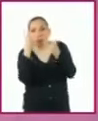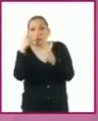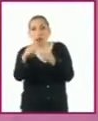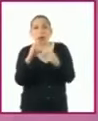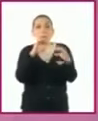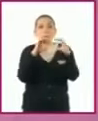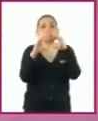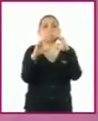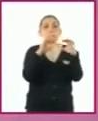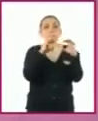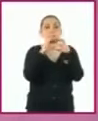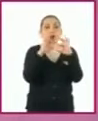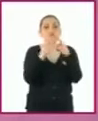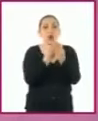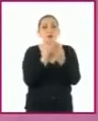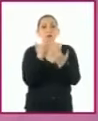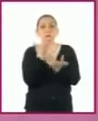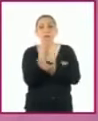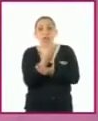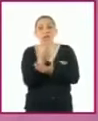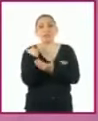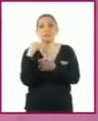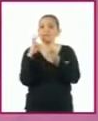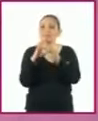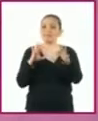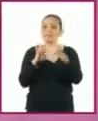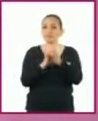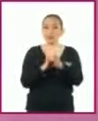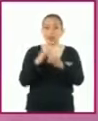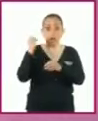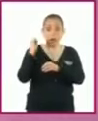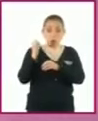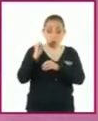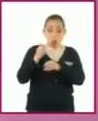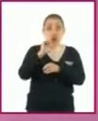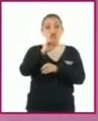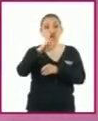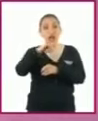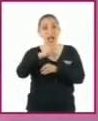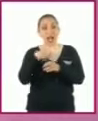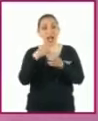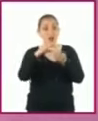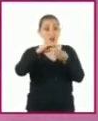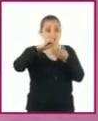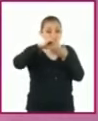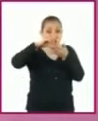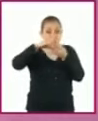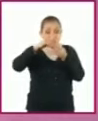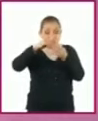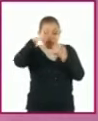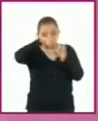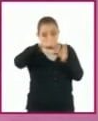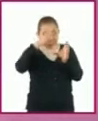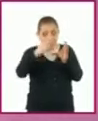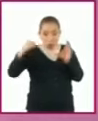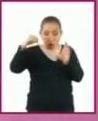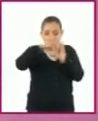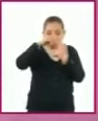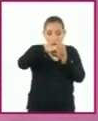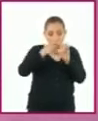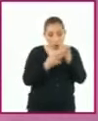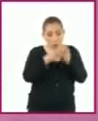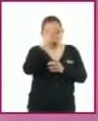una comunicación de forma práctica y efectiva. Las sonajas eran frutos secos con sus semillas al interior y el tambor era un tronco